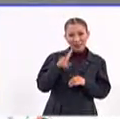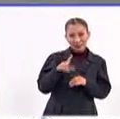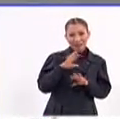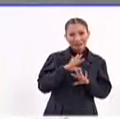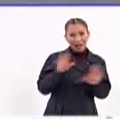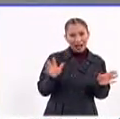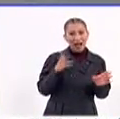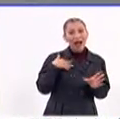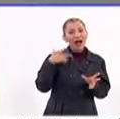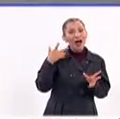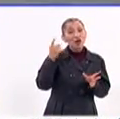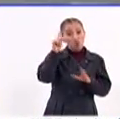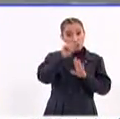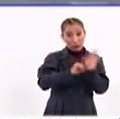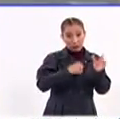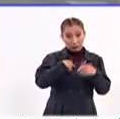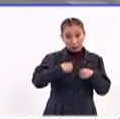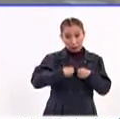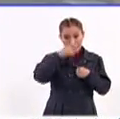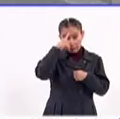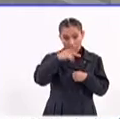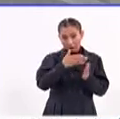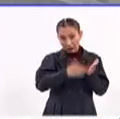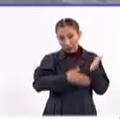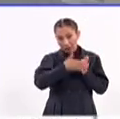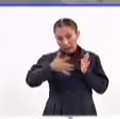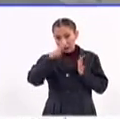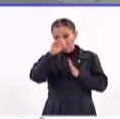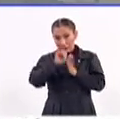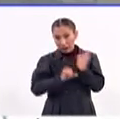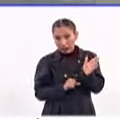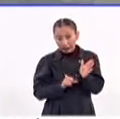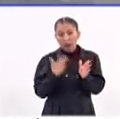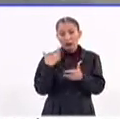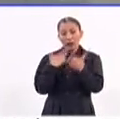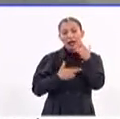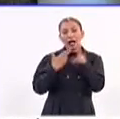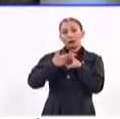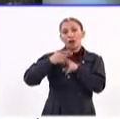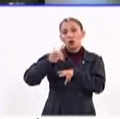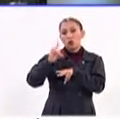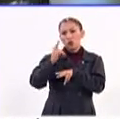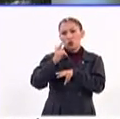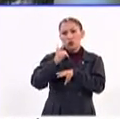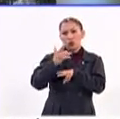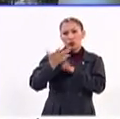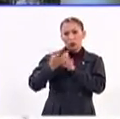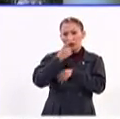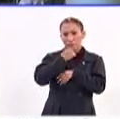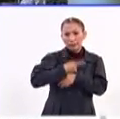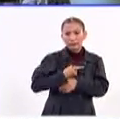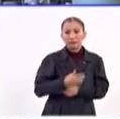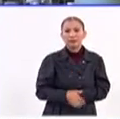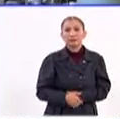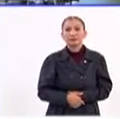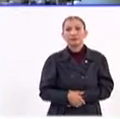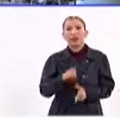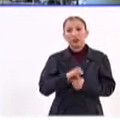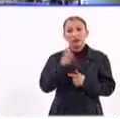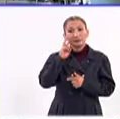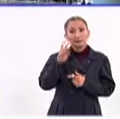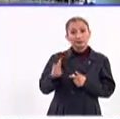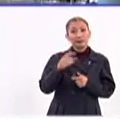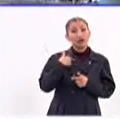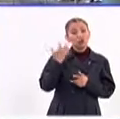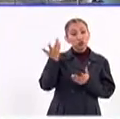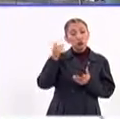de ya tienes un mes en México, te faltan todavía otros 5 meses, regresas hasta julio, ¿no? Nos comentabas. Sí, y bueno, pues vemos que